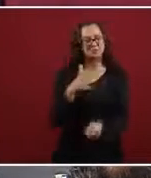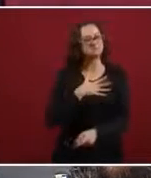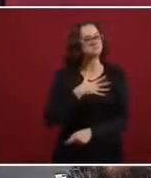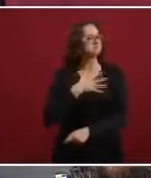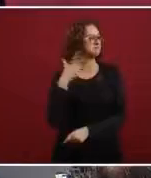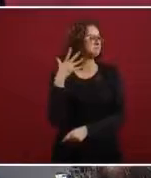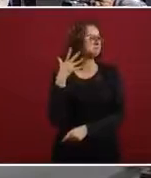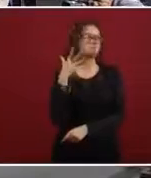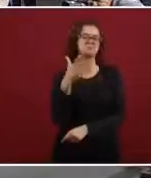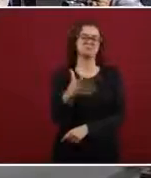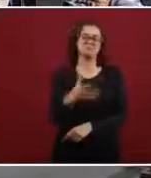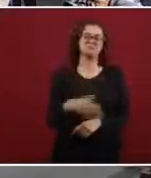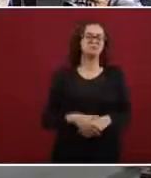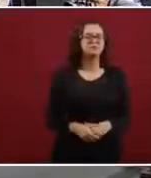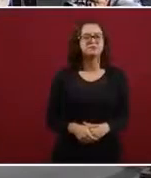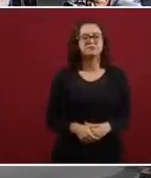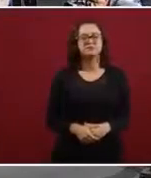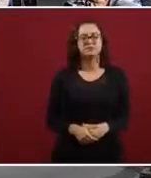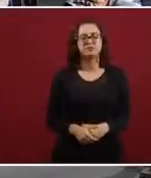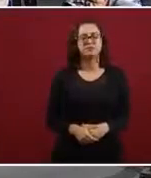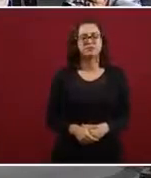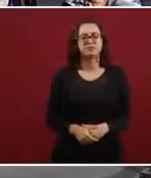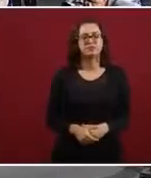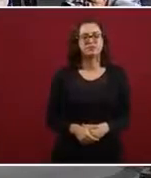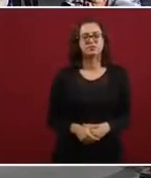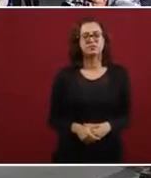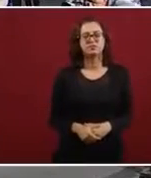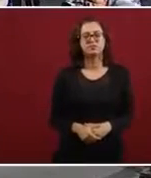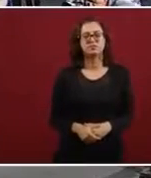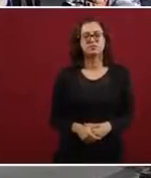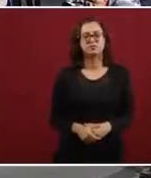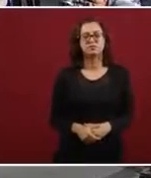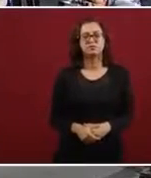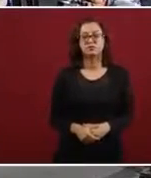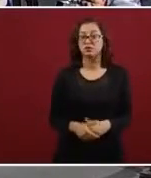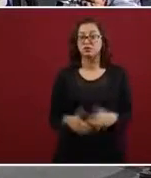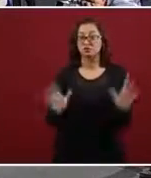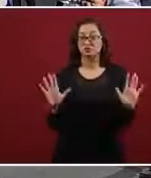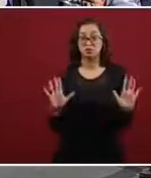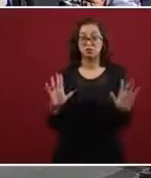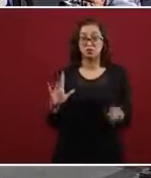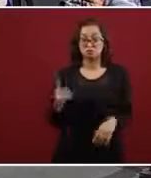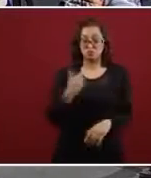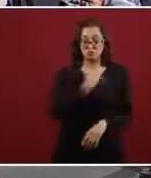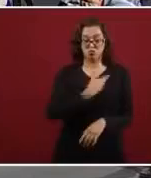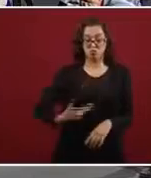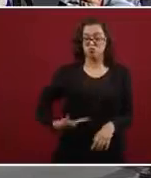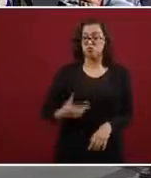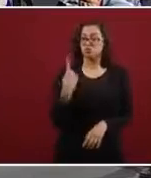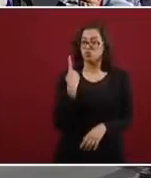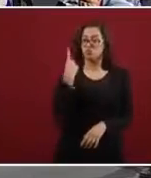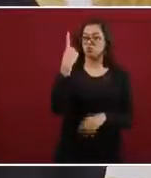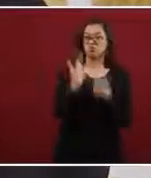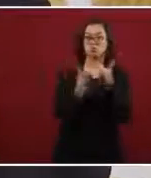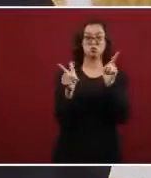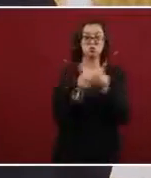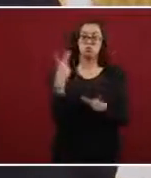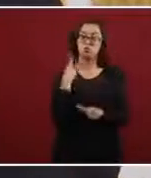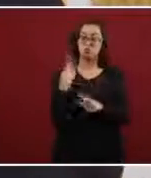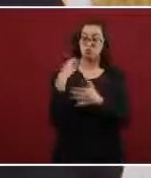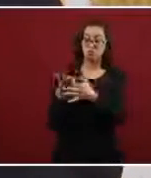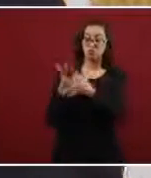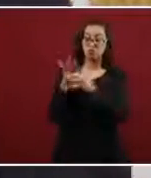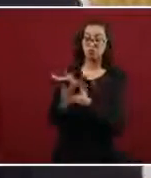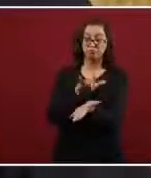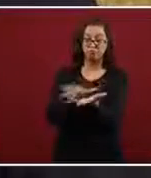deleznables prácticas políticas. Nada de partido de Estado. ¿Qué hicieron